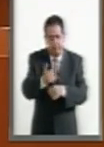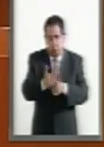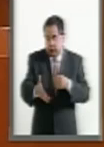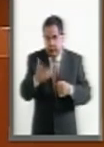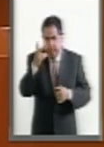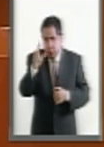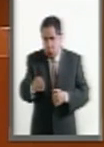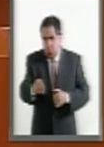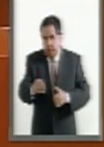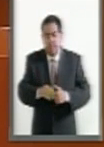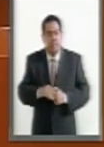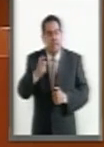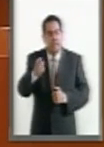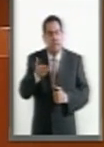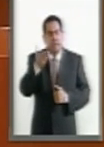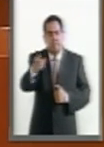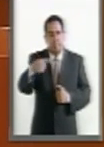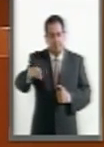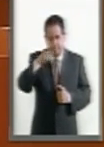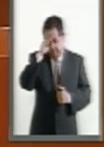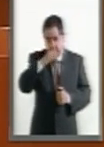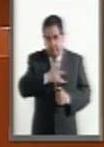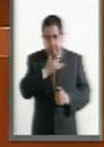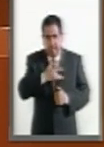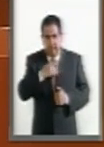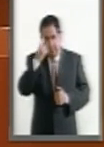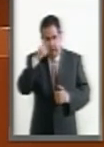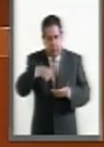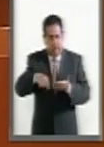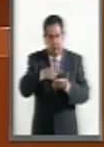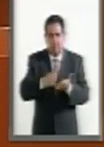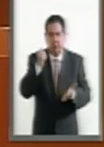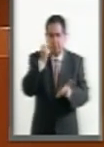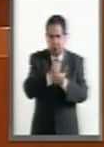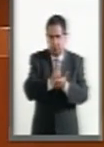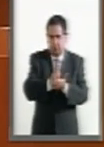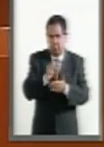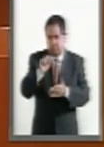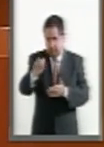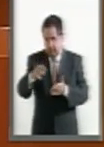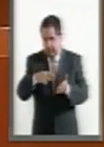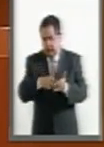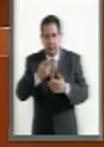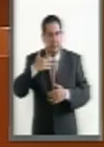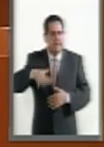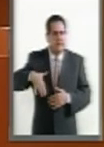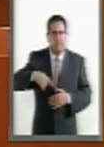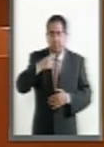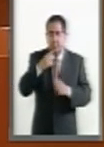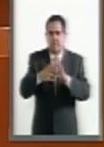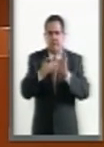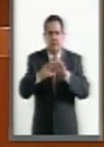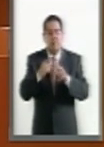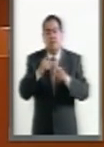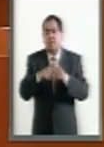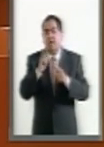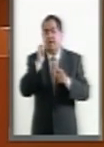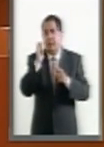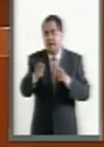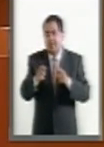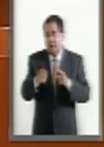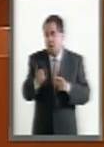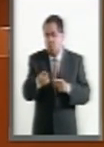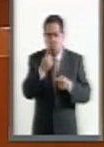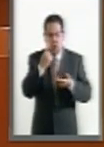Por ello, apelo a su sensibilidad para aprobar esta propuesta, que como he referido, se trata de un caso que